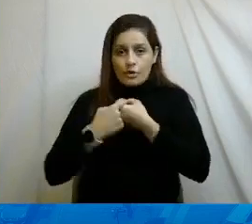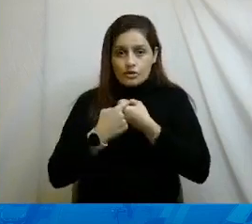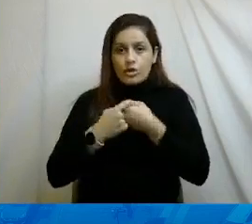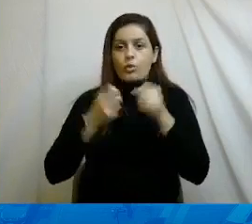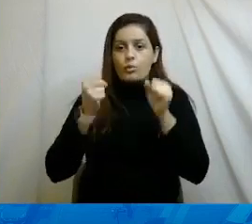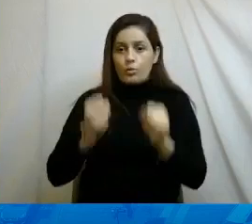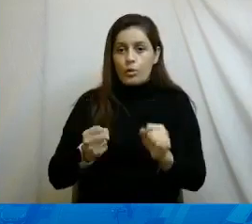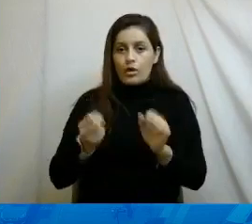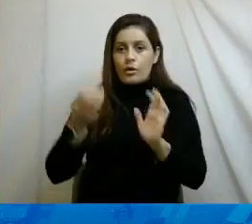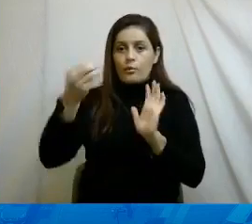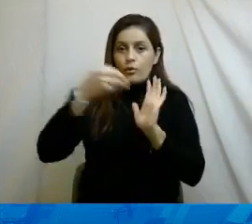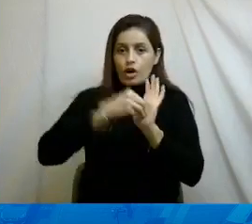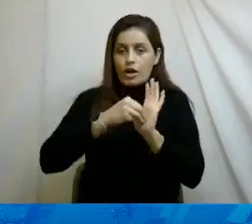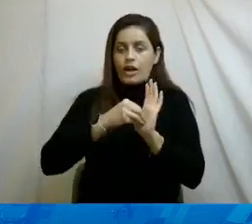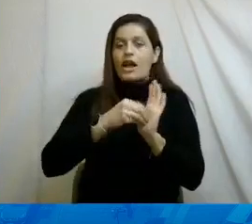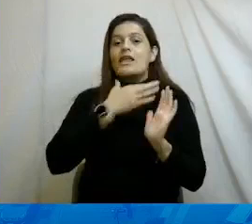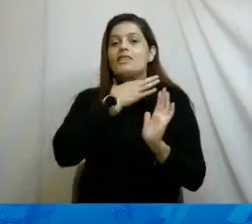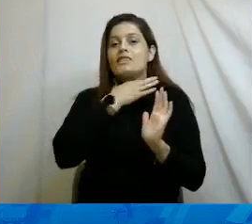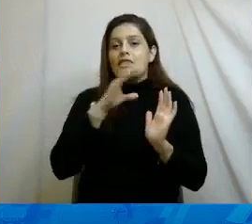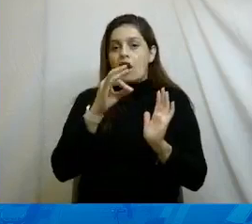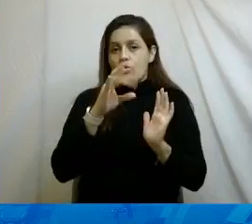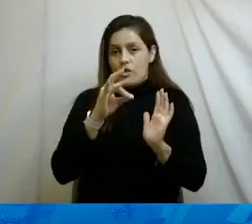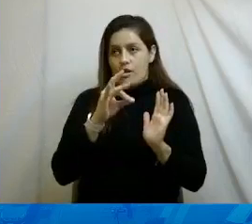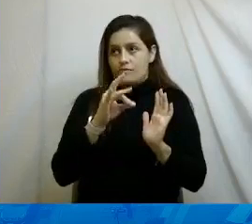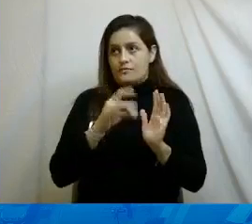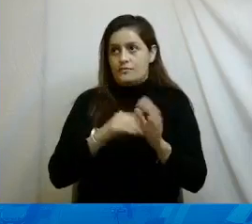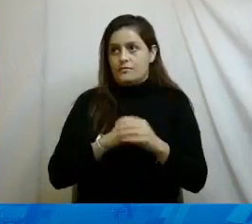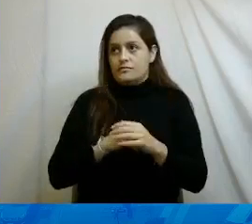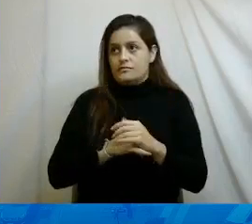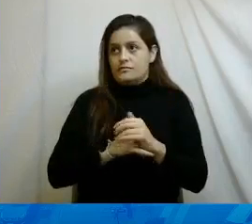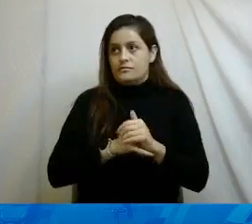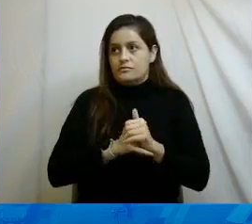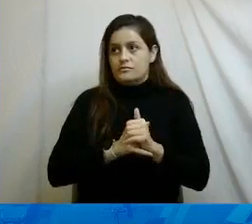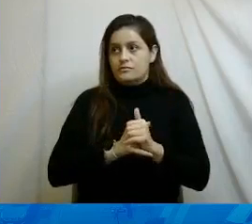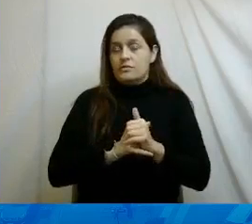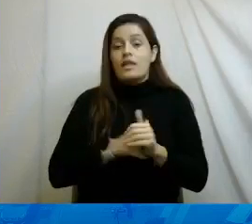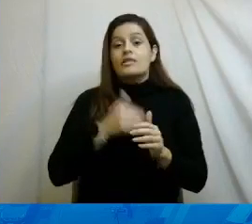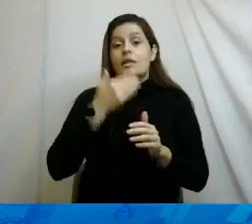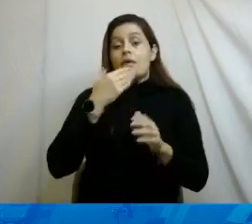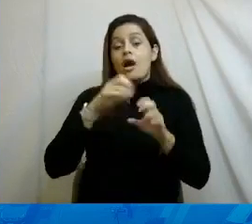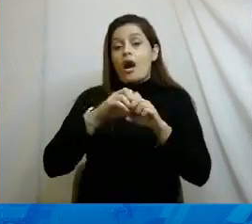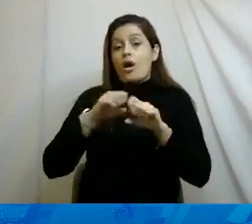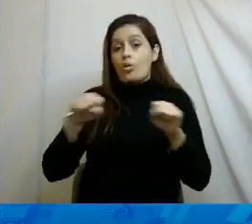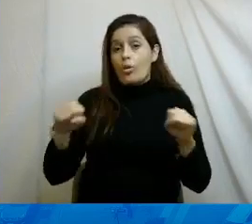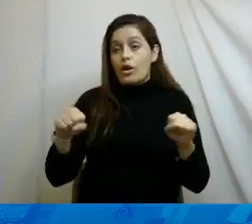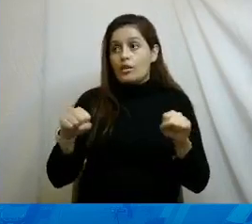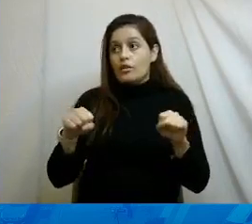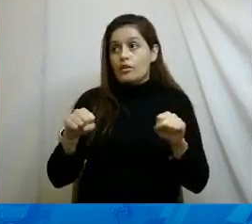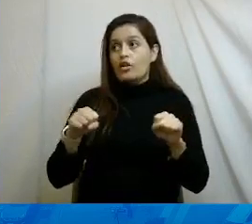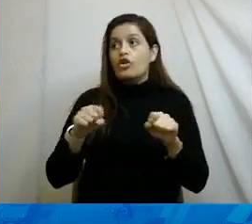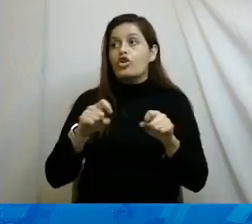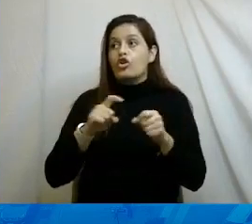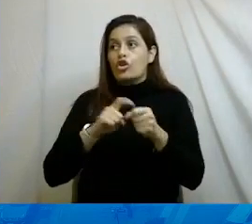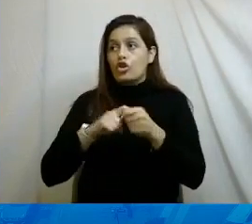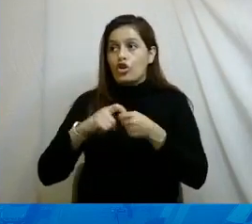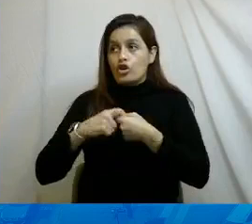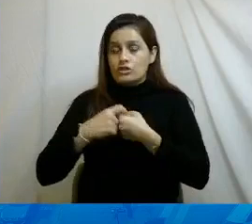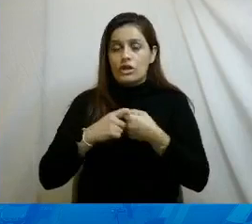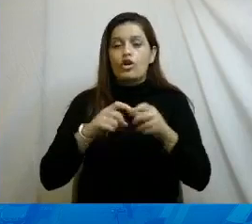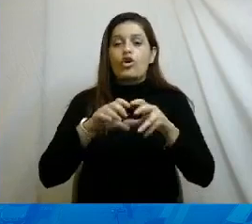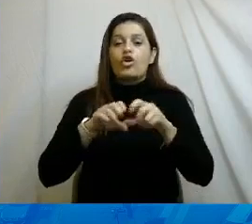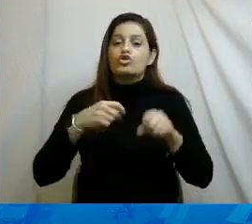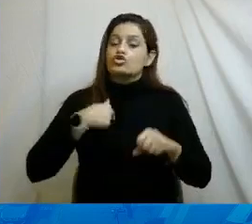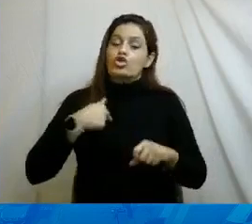esto como deuda para pasarlo al año siguiente. Y también este acuerdo pasó en un consejo extraordinario, yo no pude estar, pero pasó